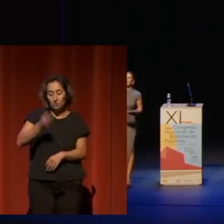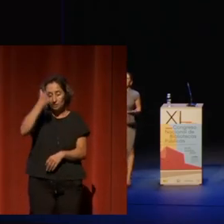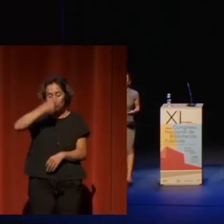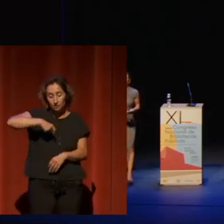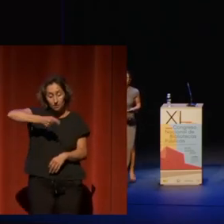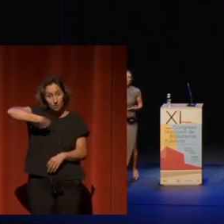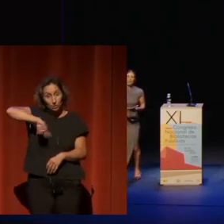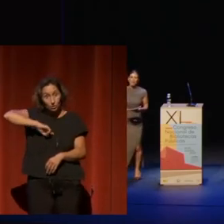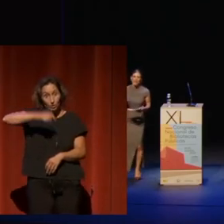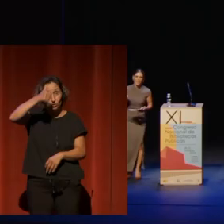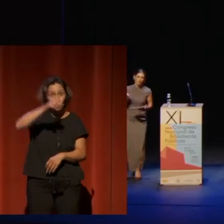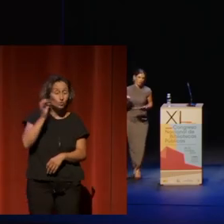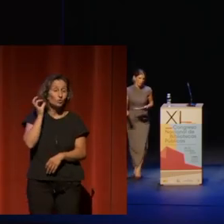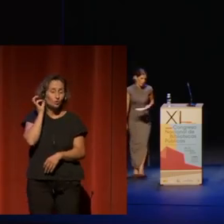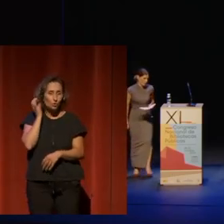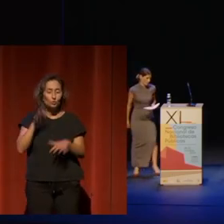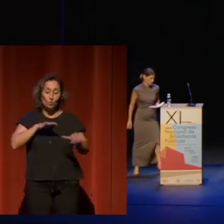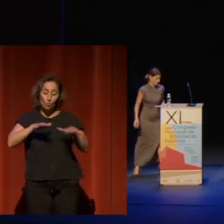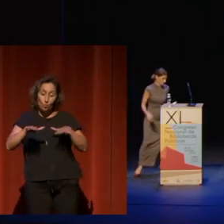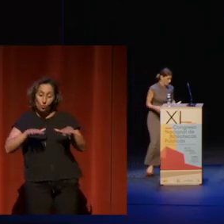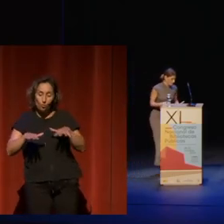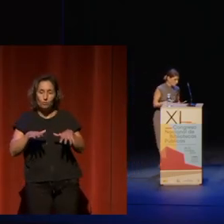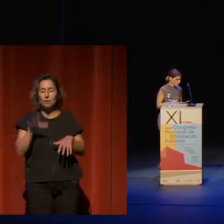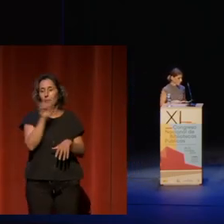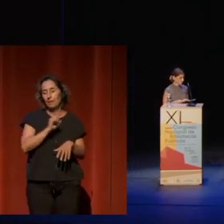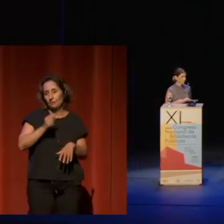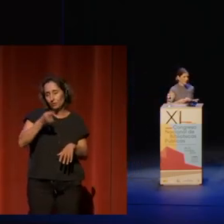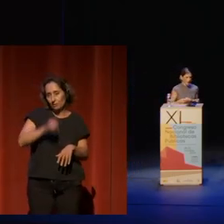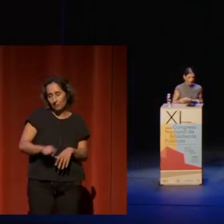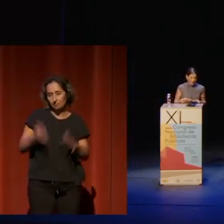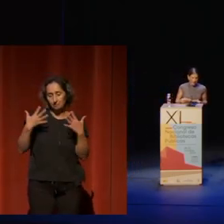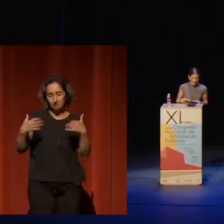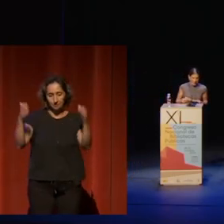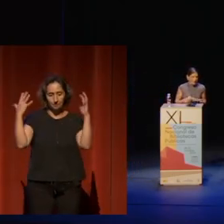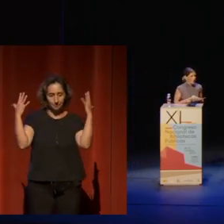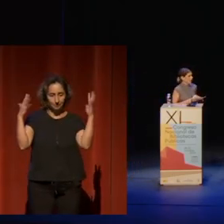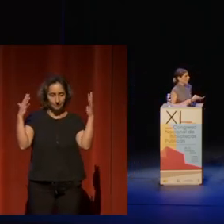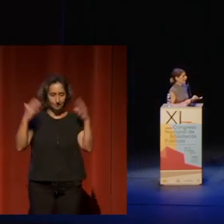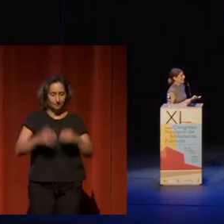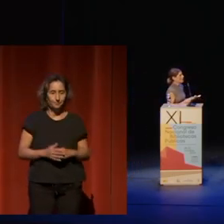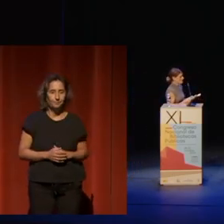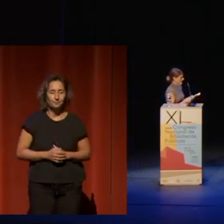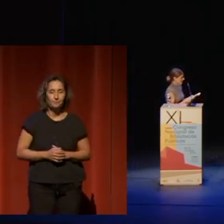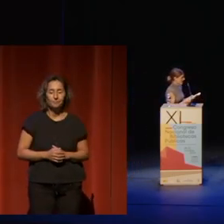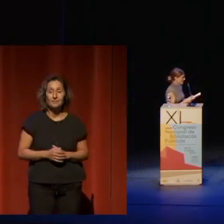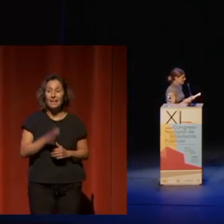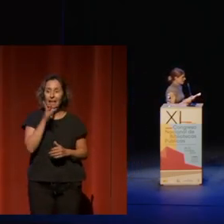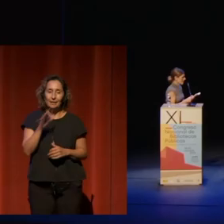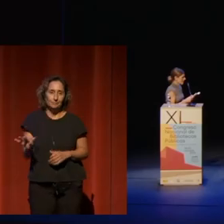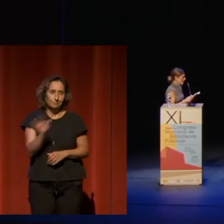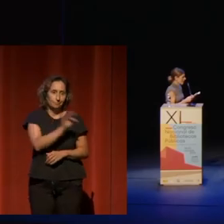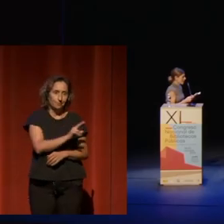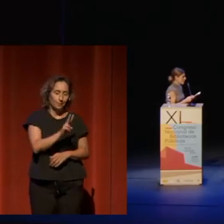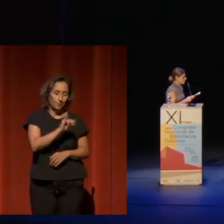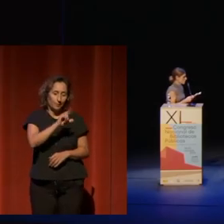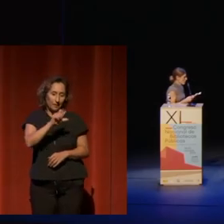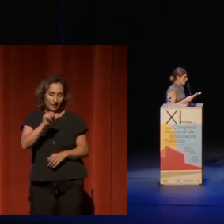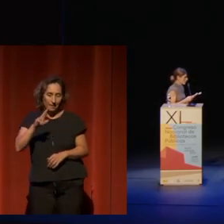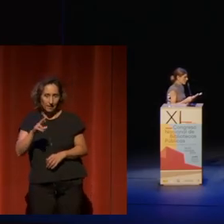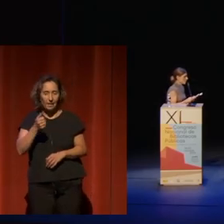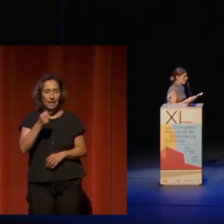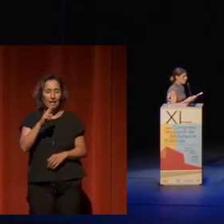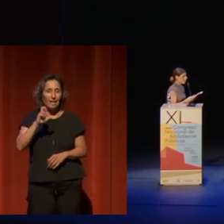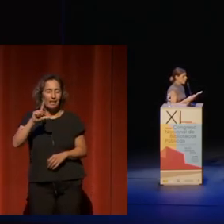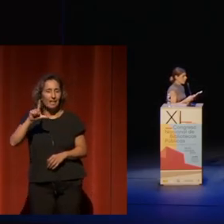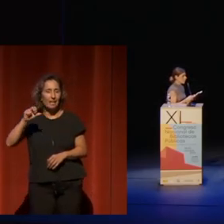nosotras también por dinamizar esos clubes. Y ahora sí, Villar, adelante. Villar Arellano